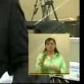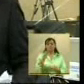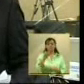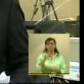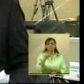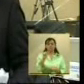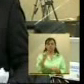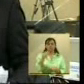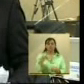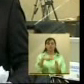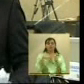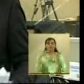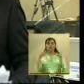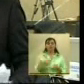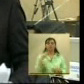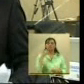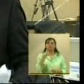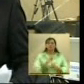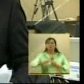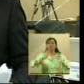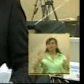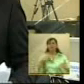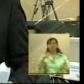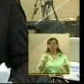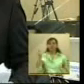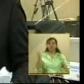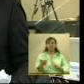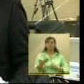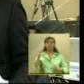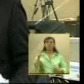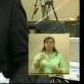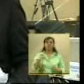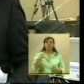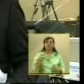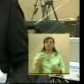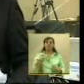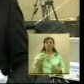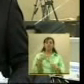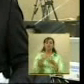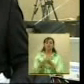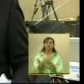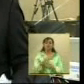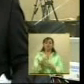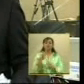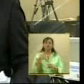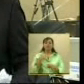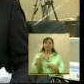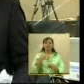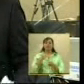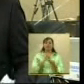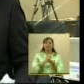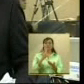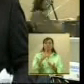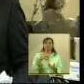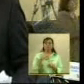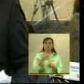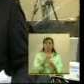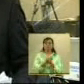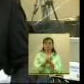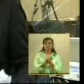el registro oficial, disponía claramente el cambio de la sentencia de reclusión por la de prisión y también la eliminación de las penas accesorias de las